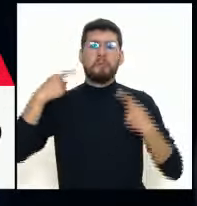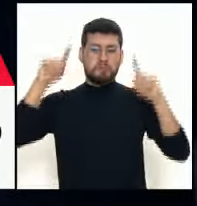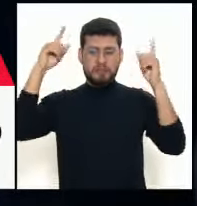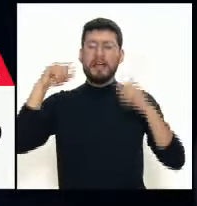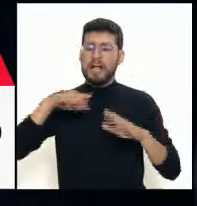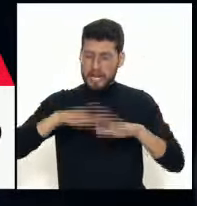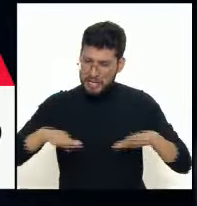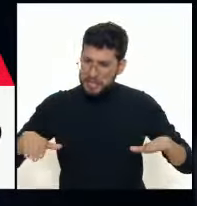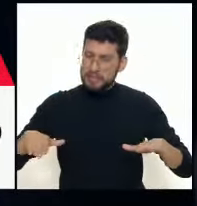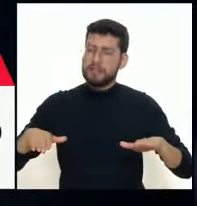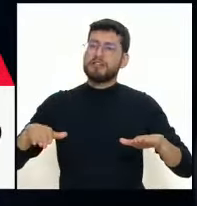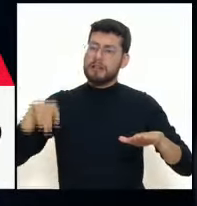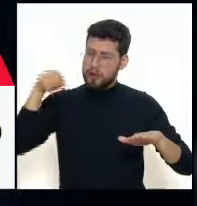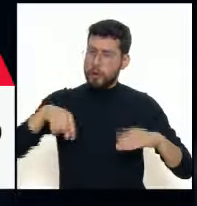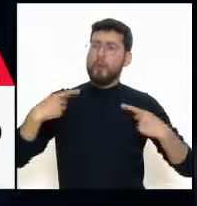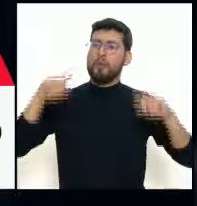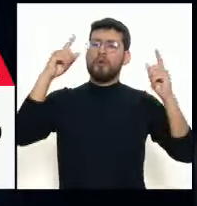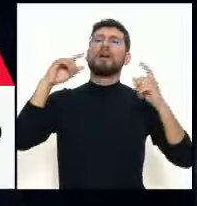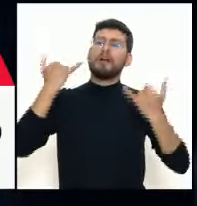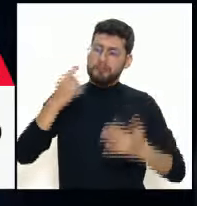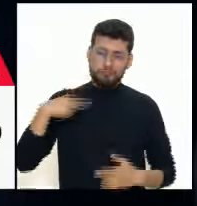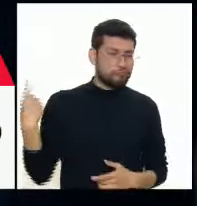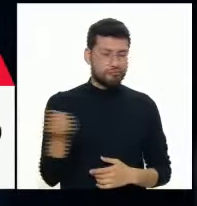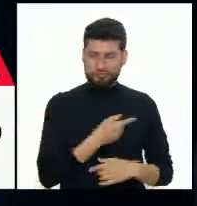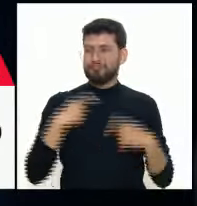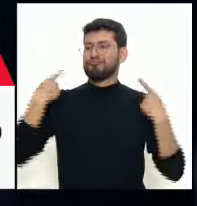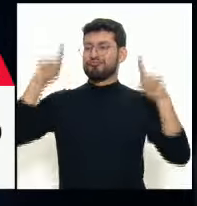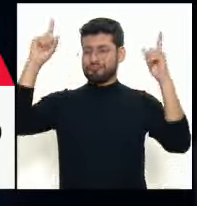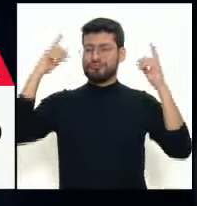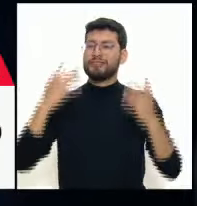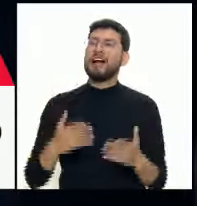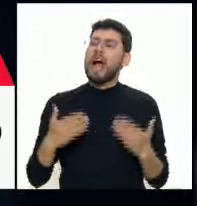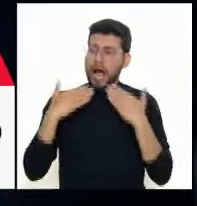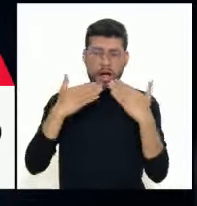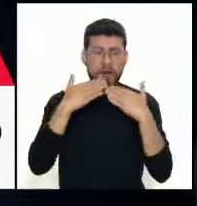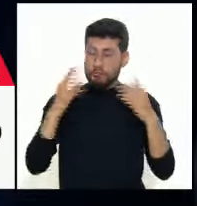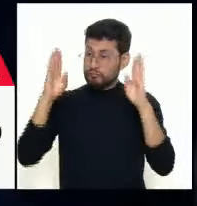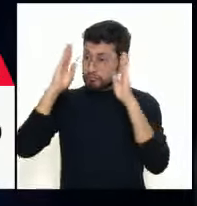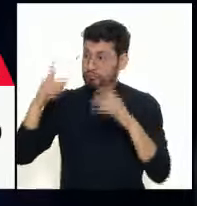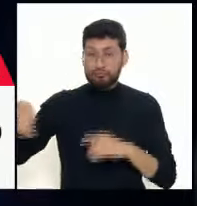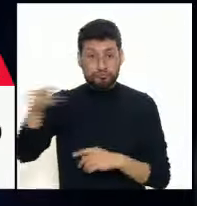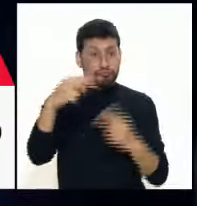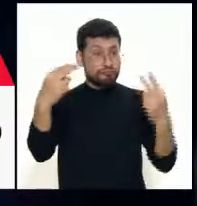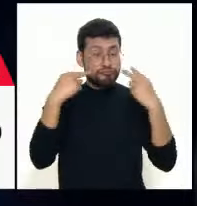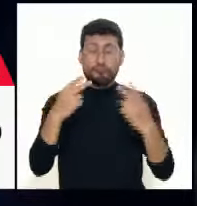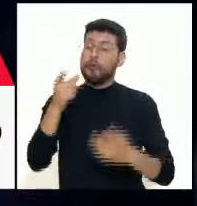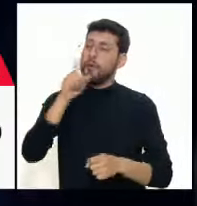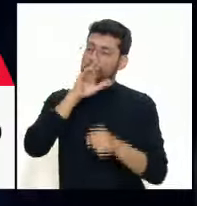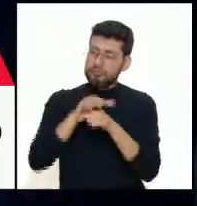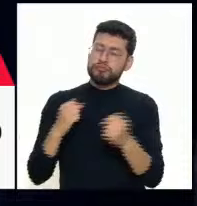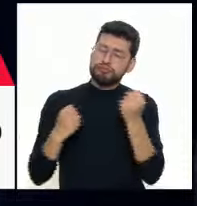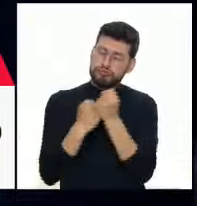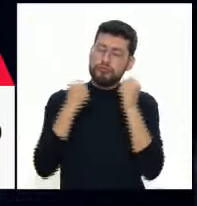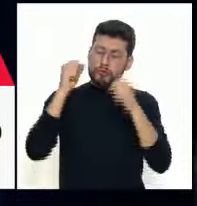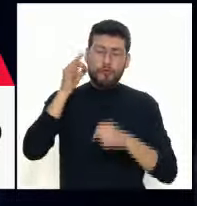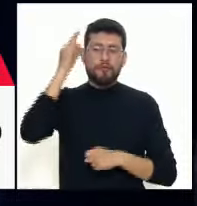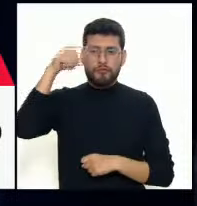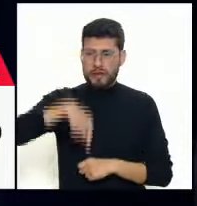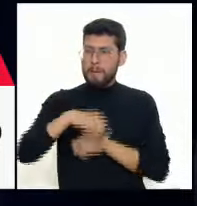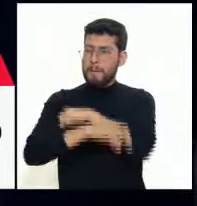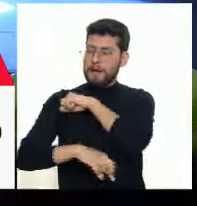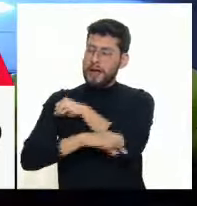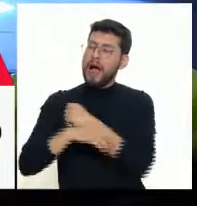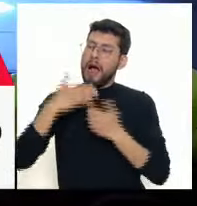niño y por ende de todos nosotros. Muchas gracias por su atención y su compromiso con el futuro de nuestro